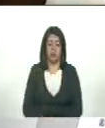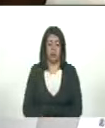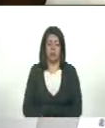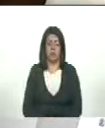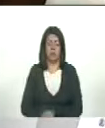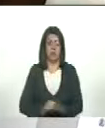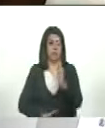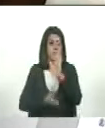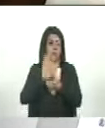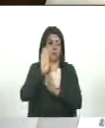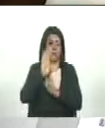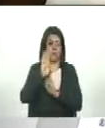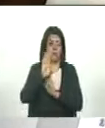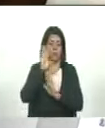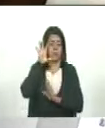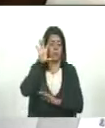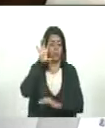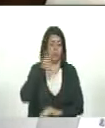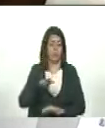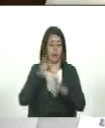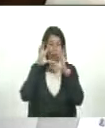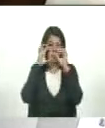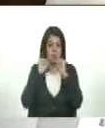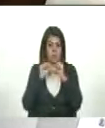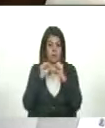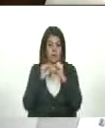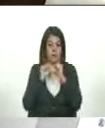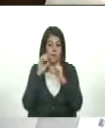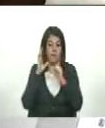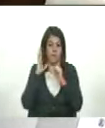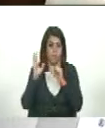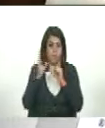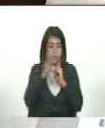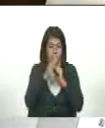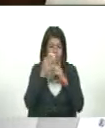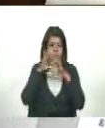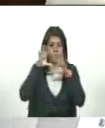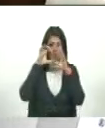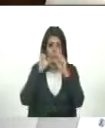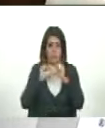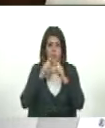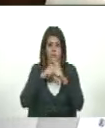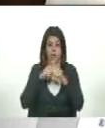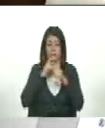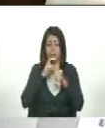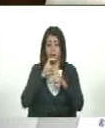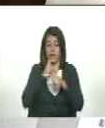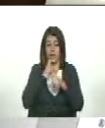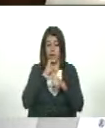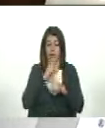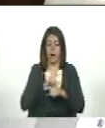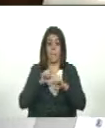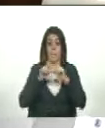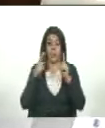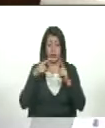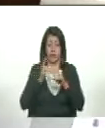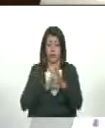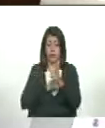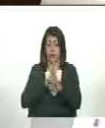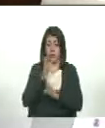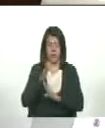por desarrollo del país. Entendemos las sanciones. Entendemos que ha sido difícil, pero tenemos que